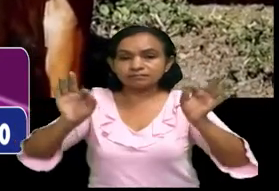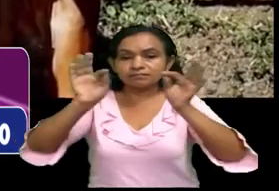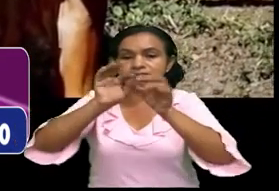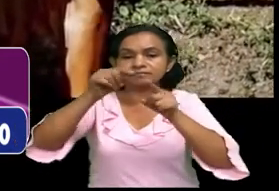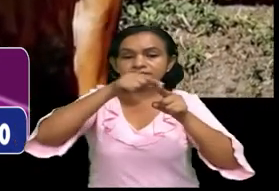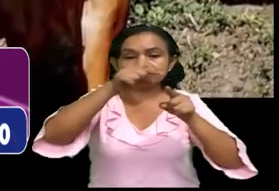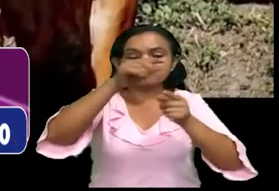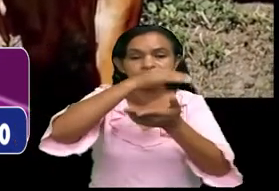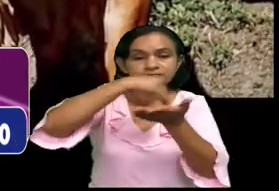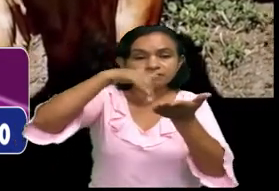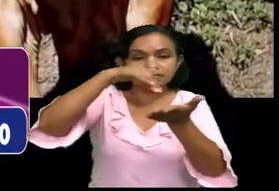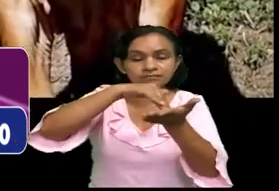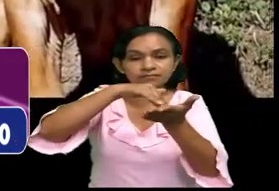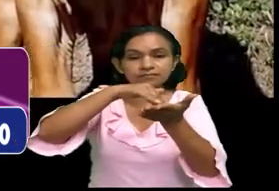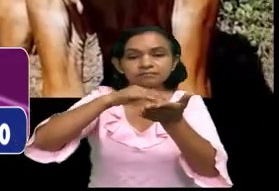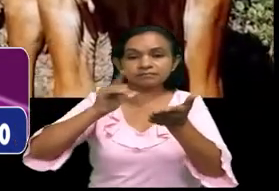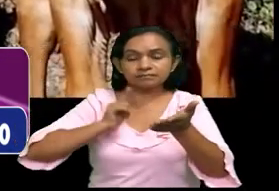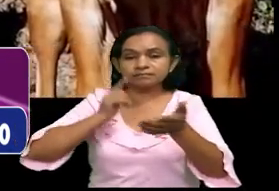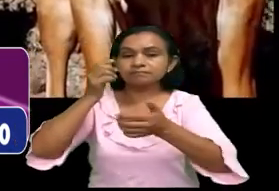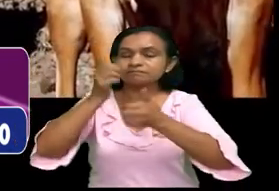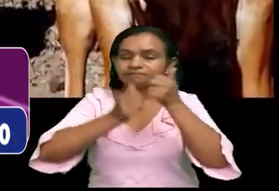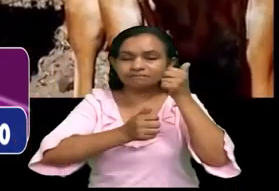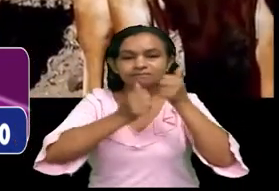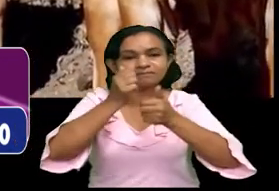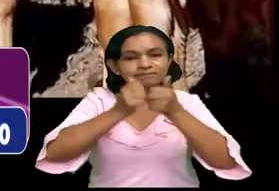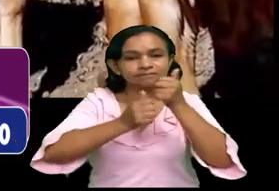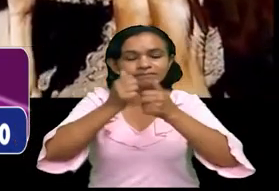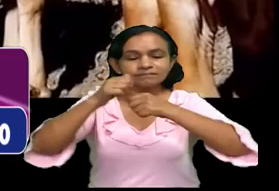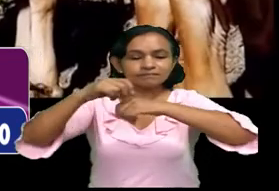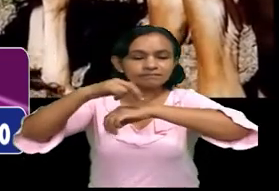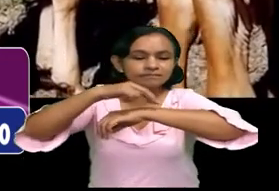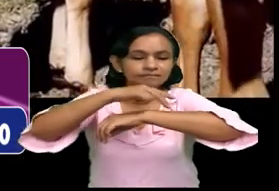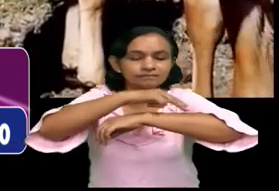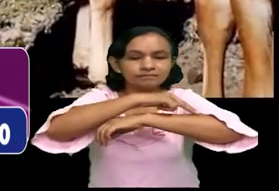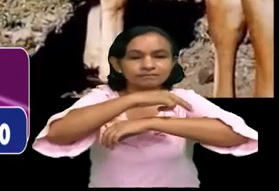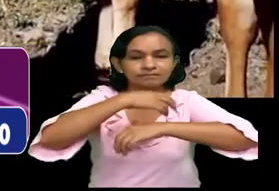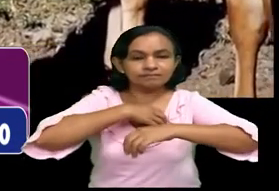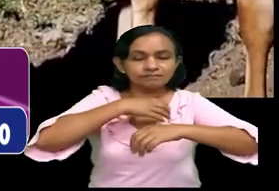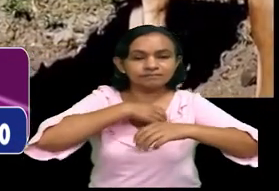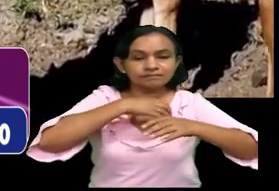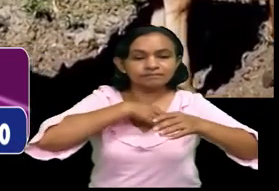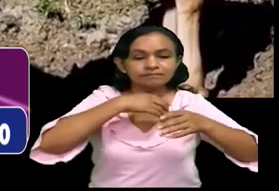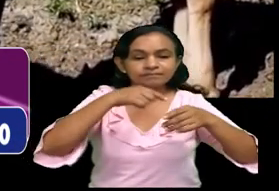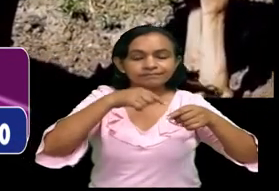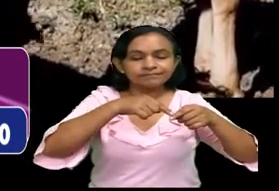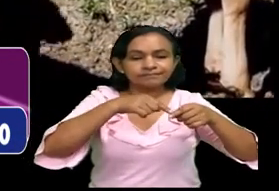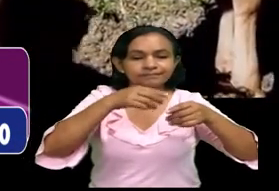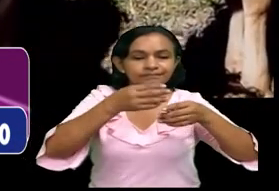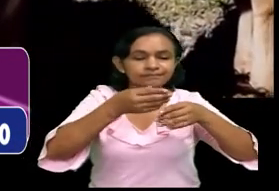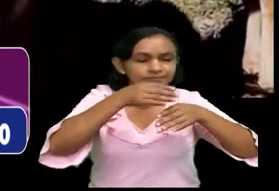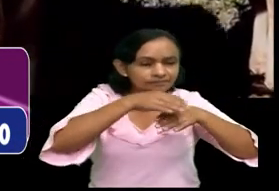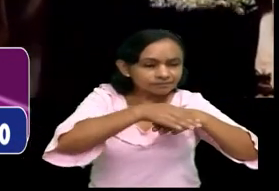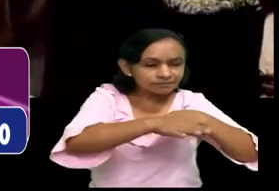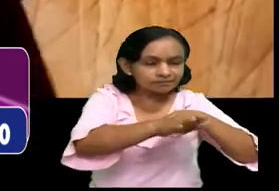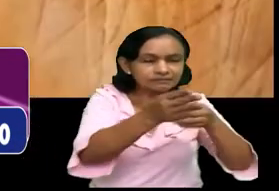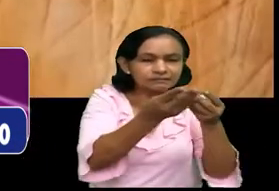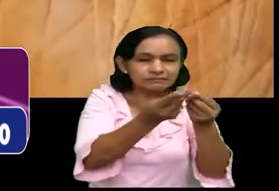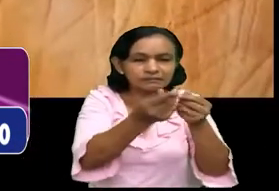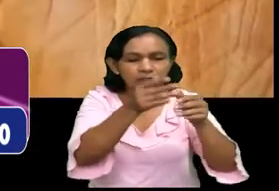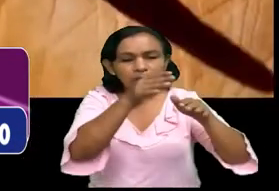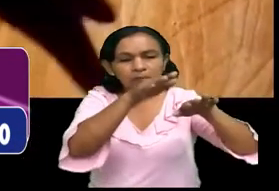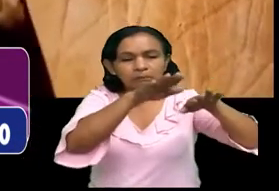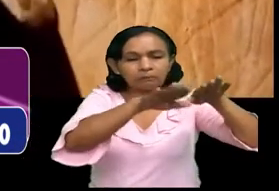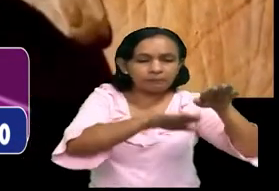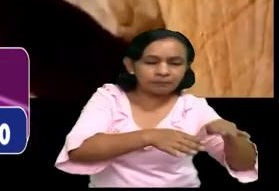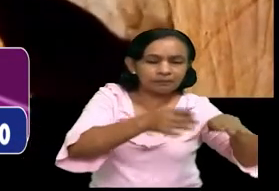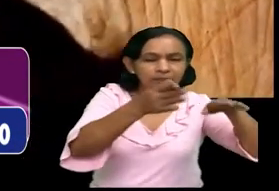etcétera, pero tenemos también serios problemas en los caminos internos ahorita, los caminos de penetración. Nosotros sabemos que